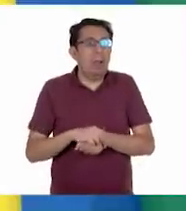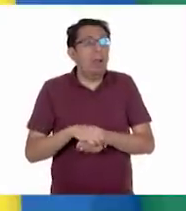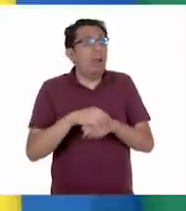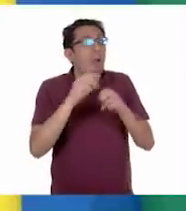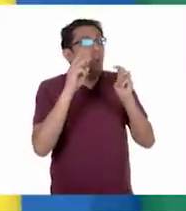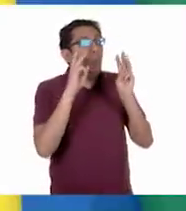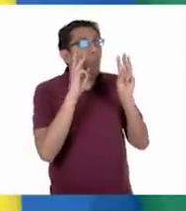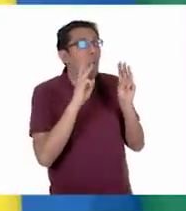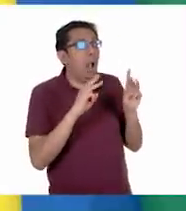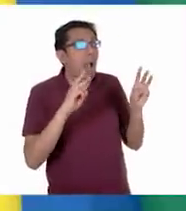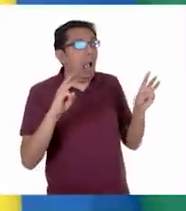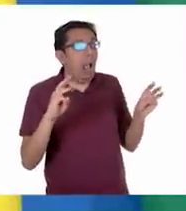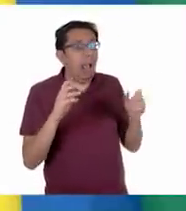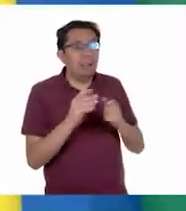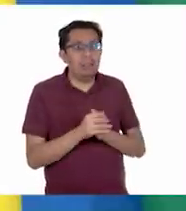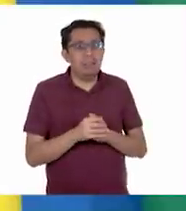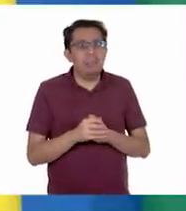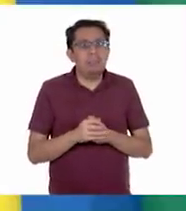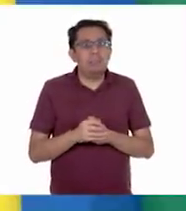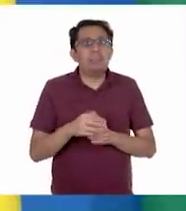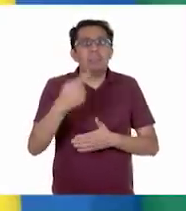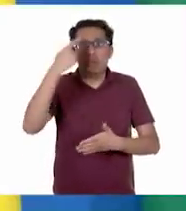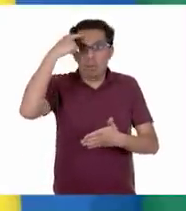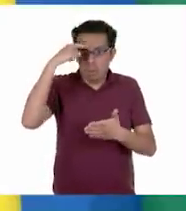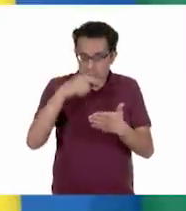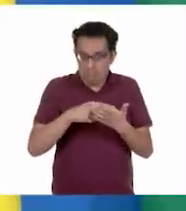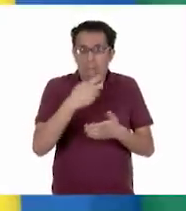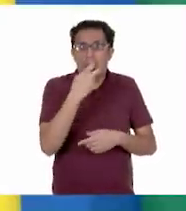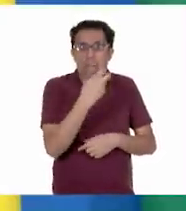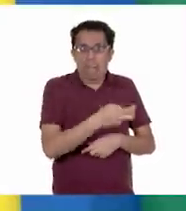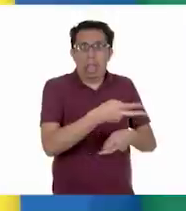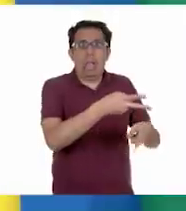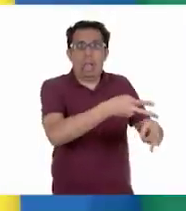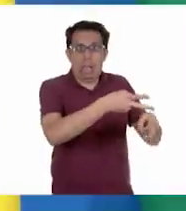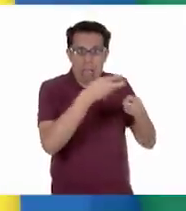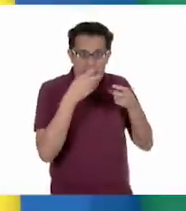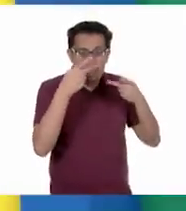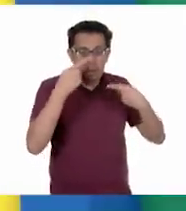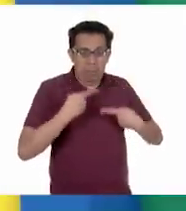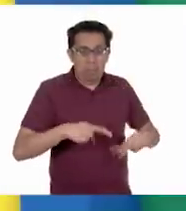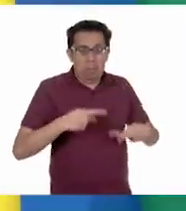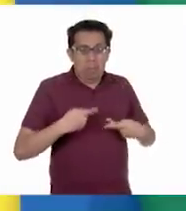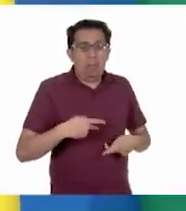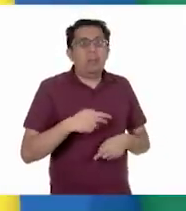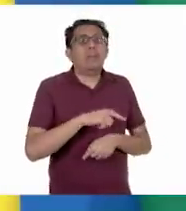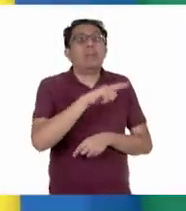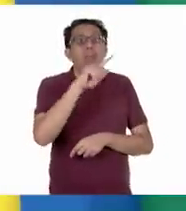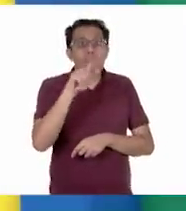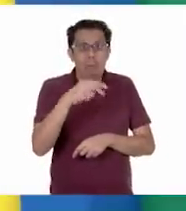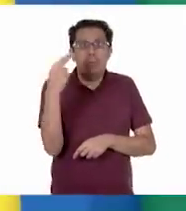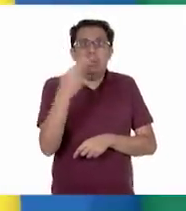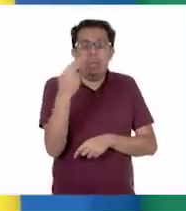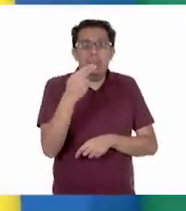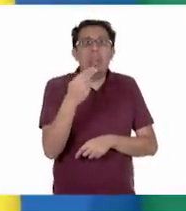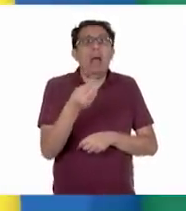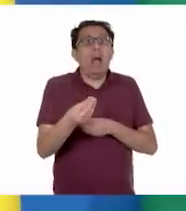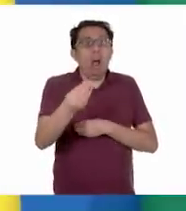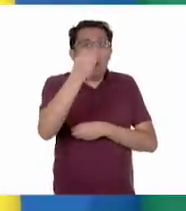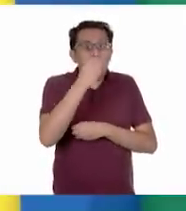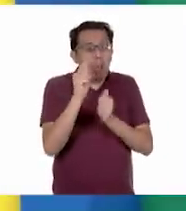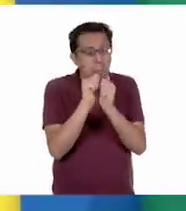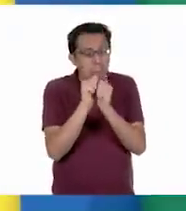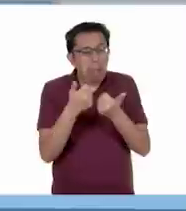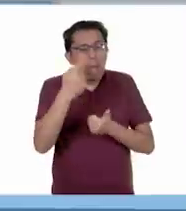¡Wow! ¡Wow! Yo creo que a ese ladrón, después de la persecución, le hacía falta más bien un bolillo a él para el susto,